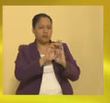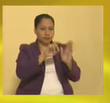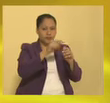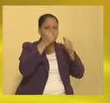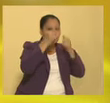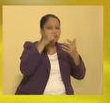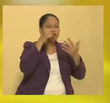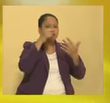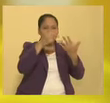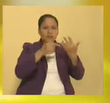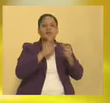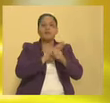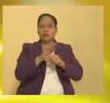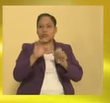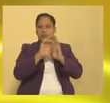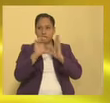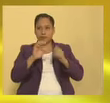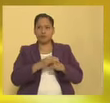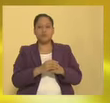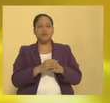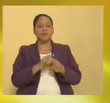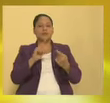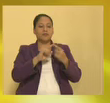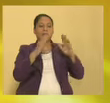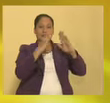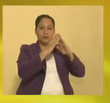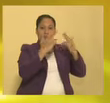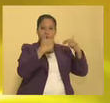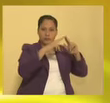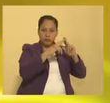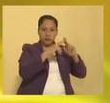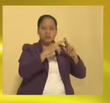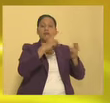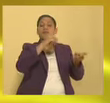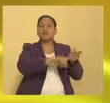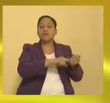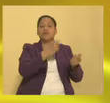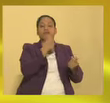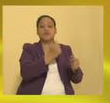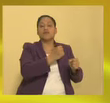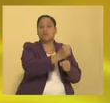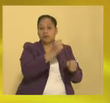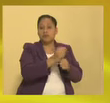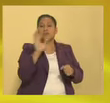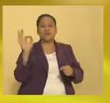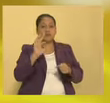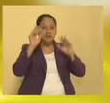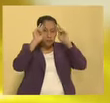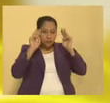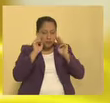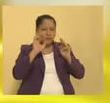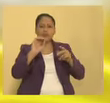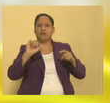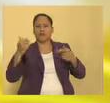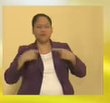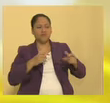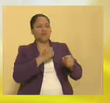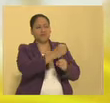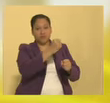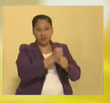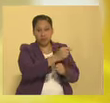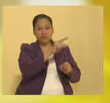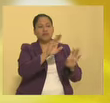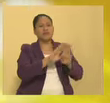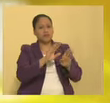les va. A ver, eso será bueno. Casas hogares. Tiene la facultad la Comisión de Derechos Humanos del Distrito Federal a ir